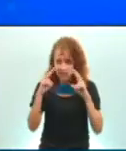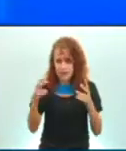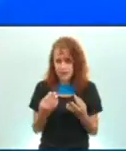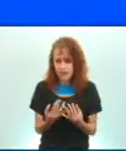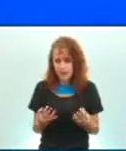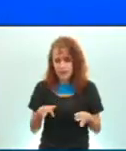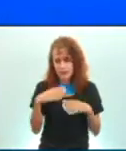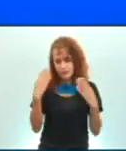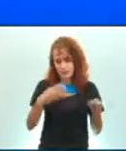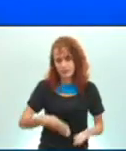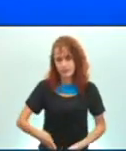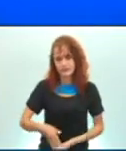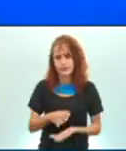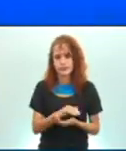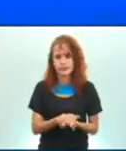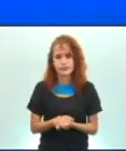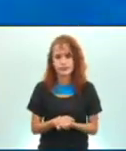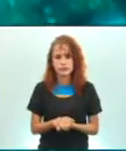corales blanqueados.